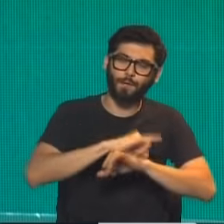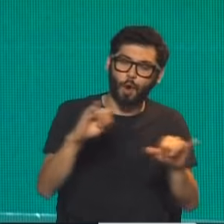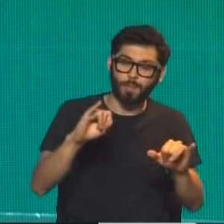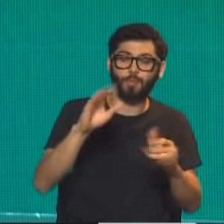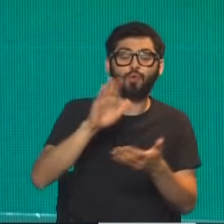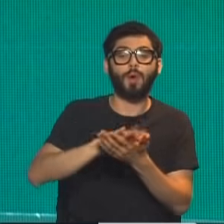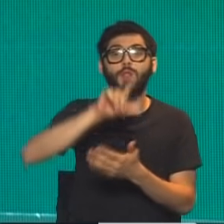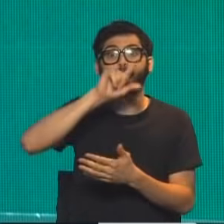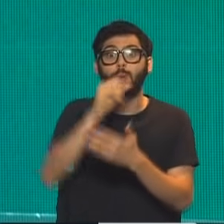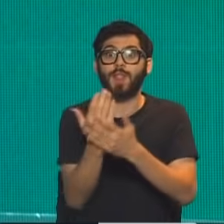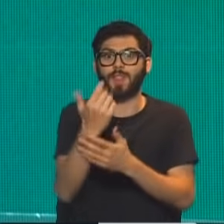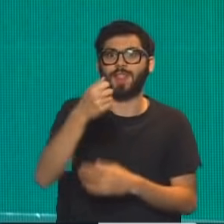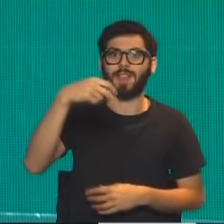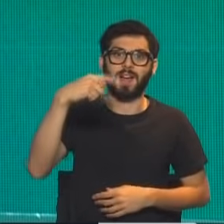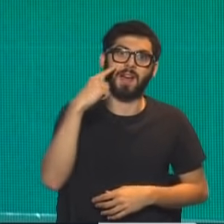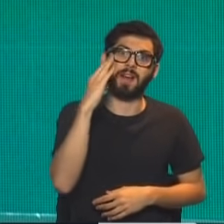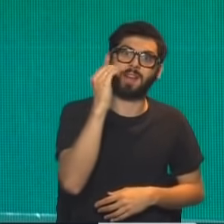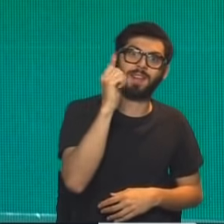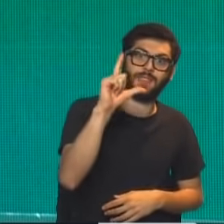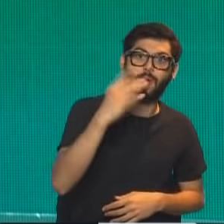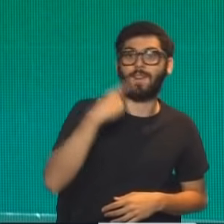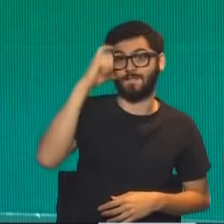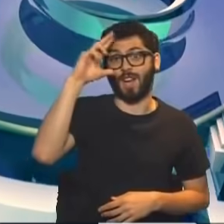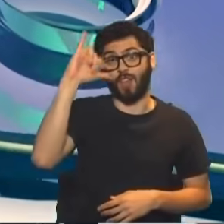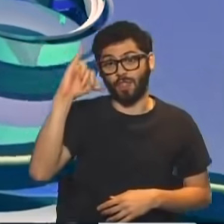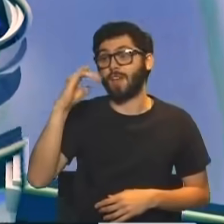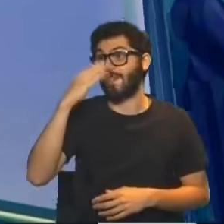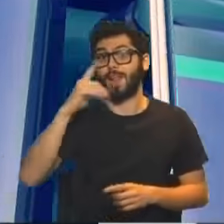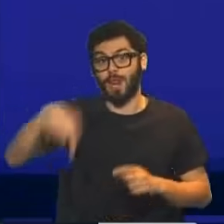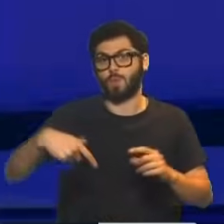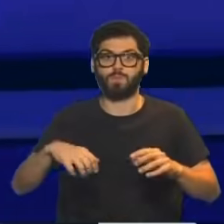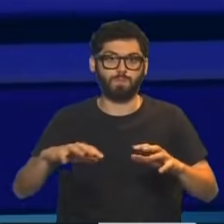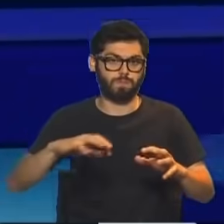tuit de Aníbal Fernández que generó la polémica.